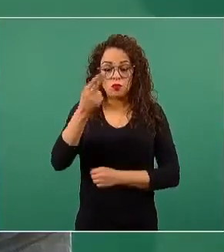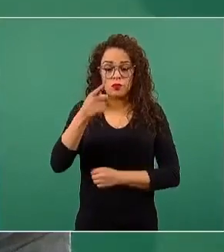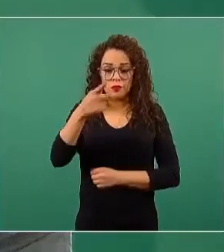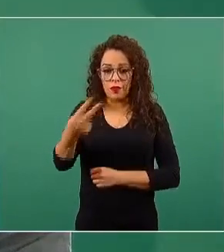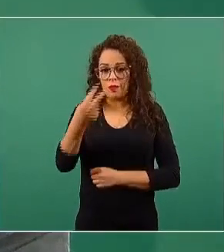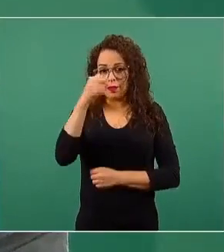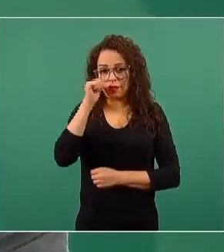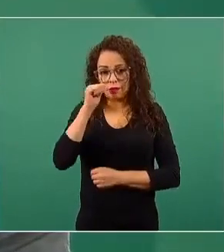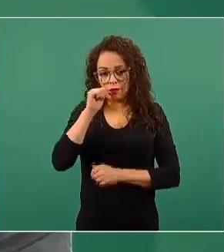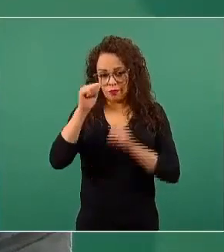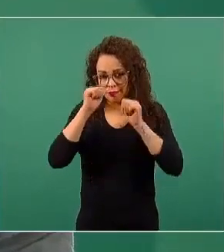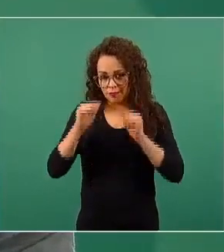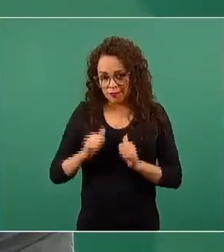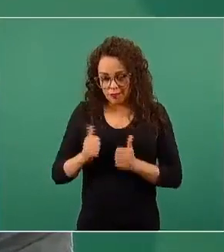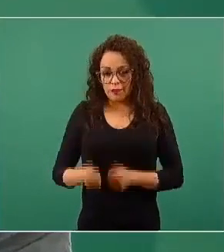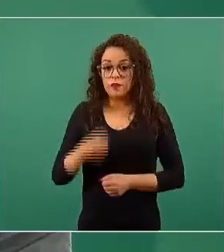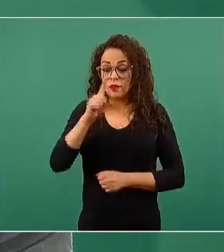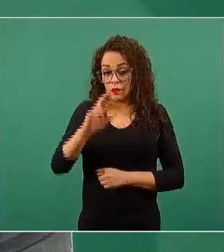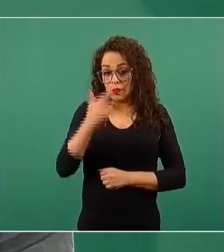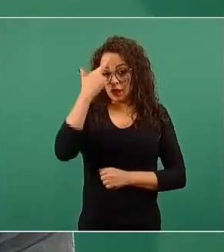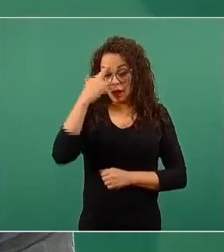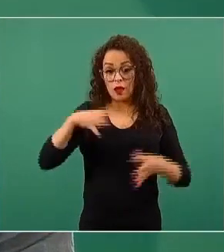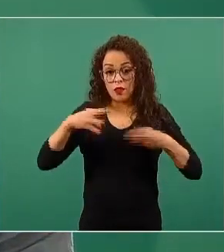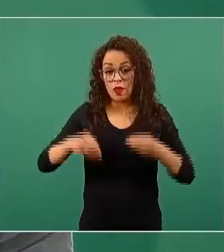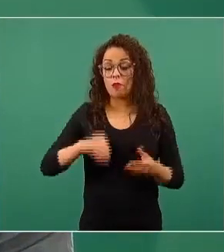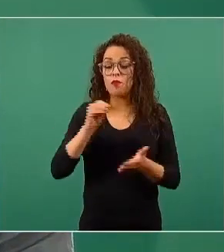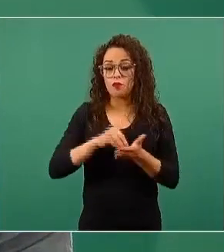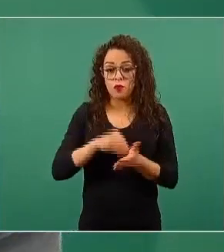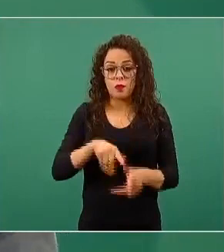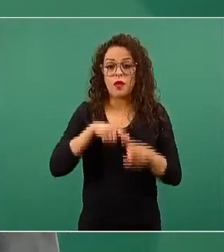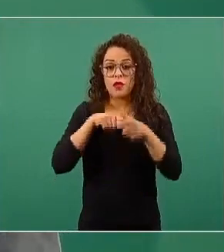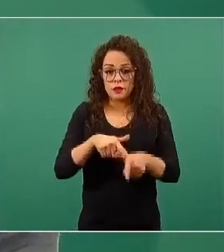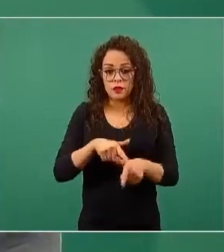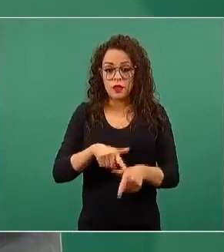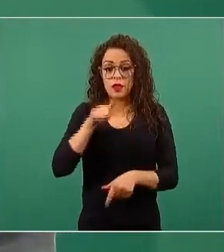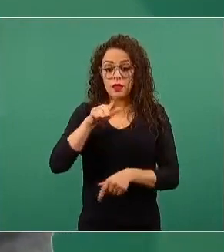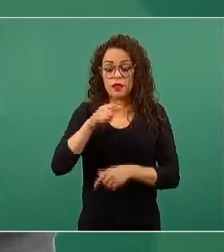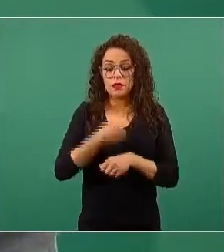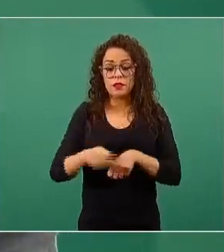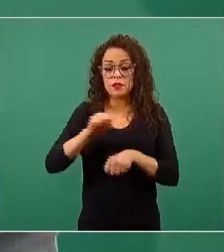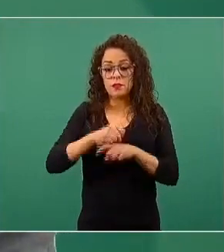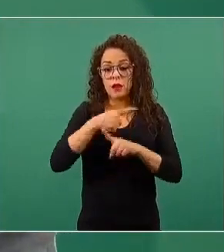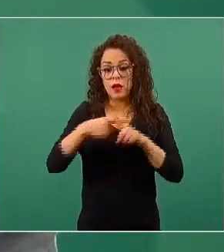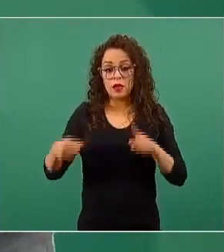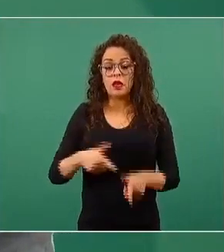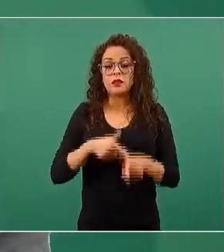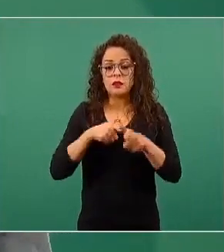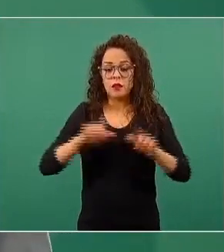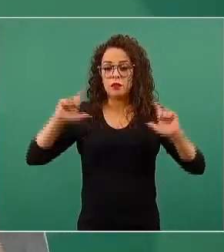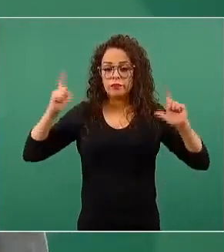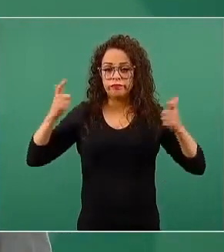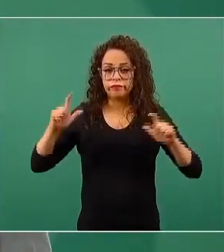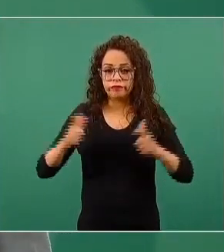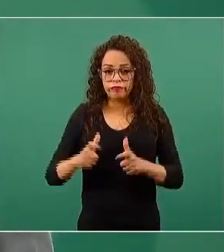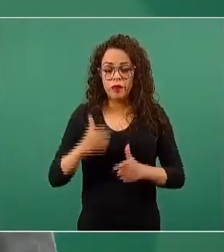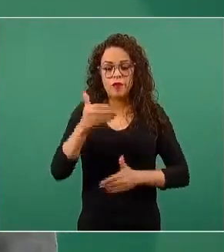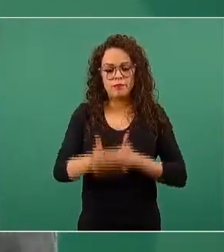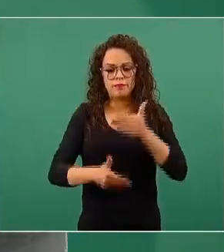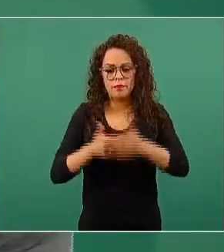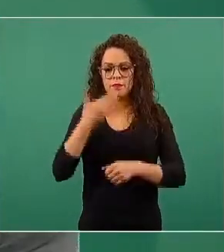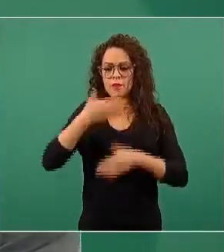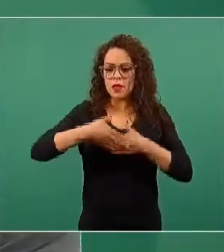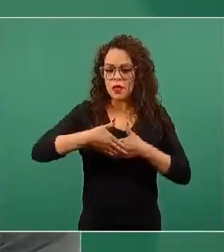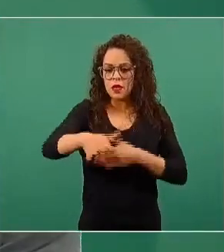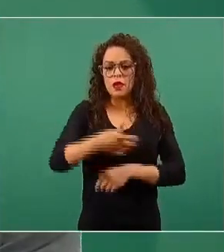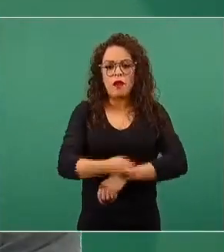la epidemia sigue activa, tenemos ya 17 semanas y media a la baja, la vacunación avanza. No